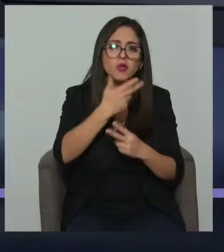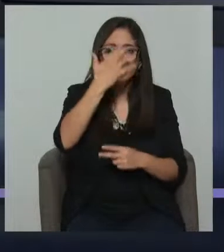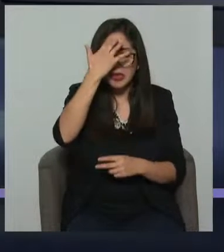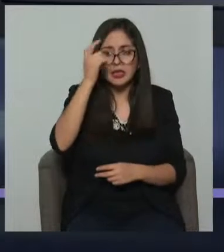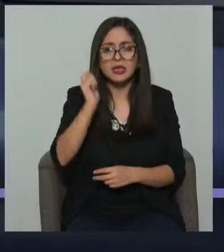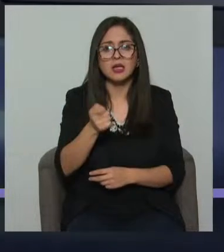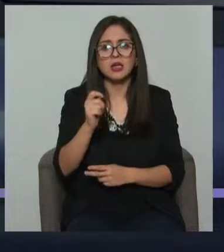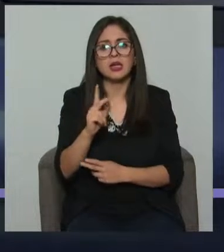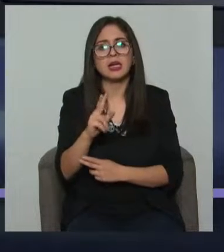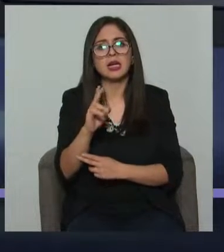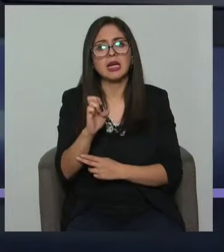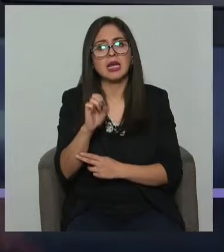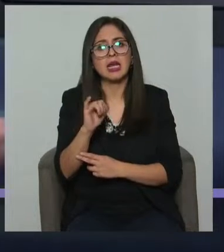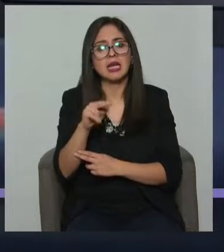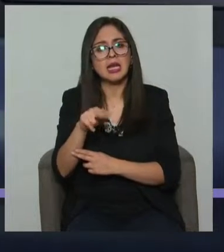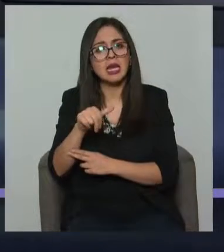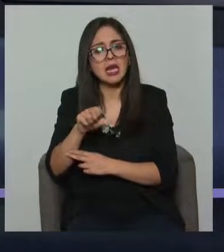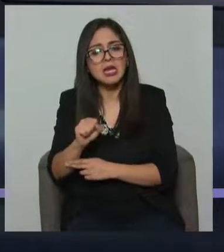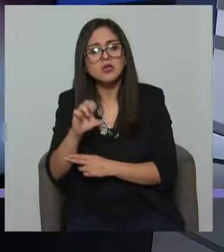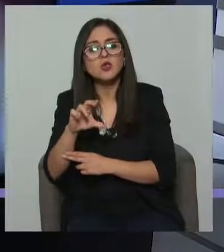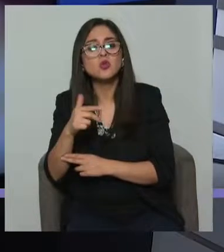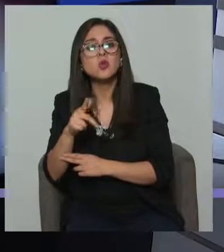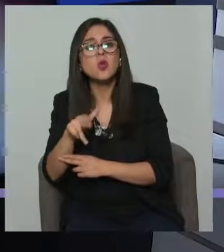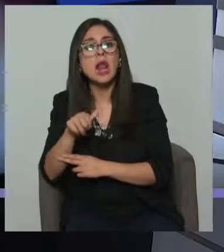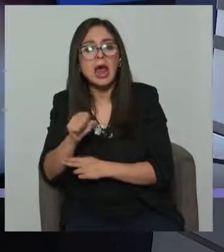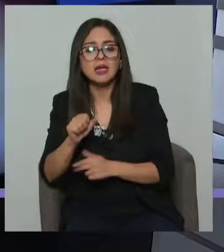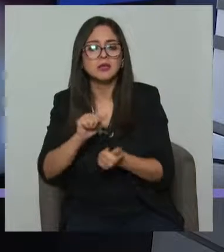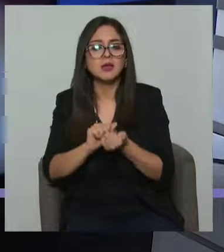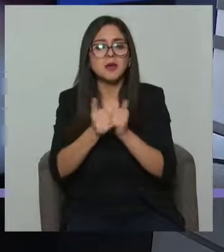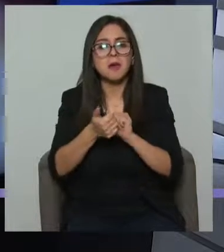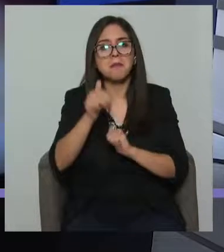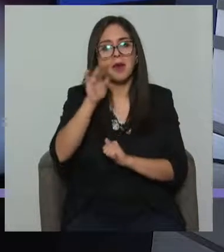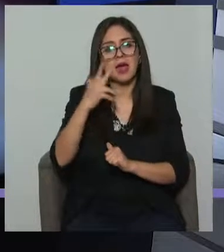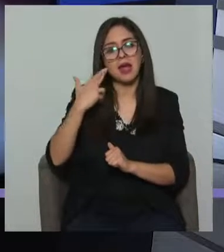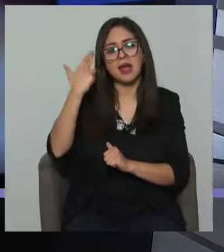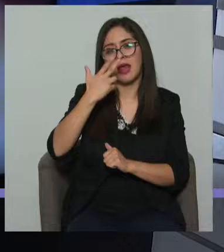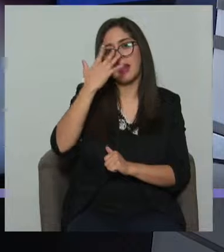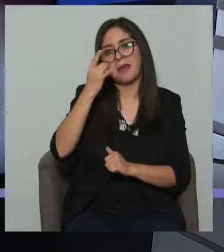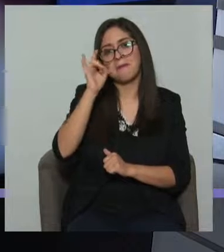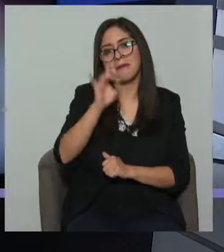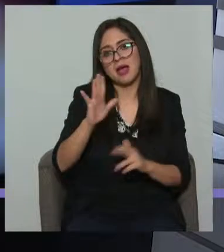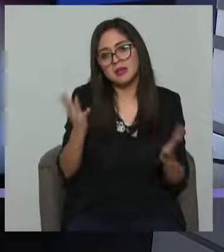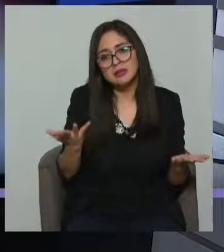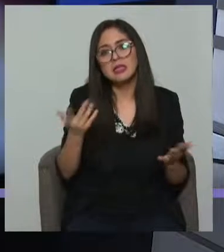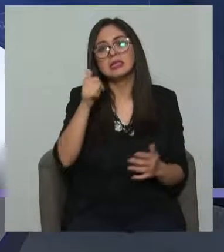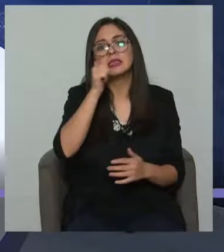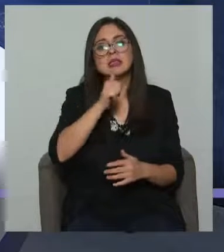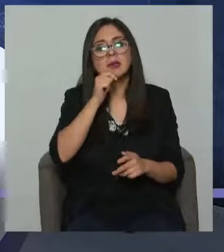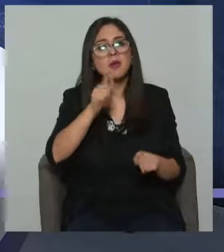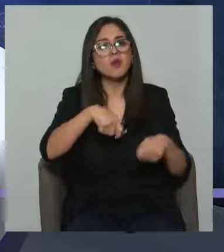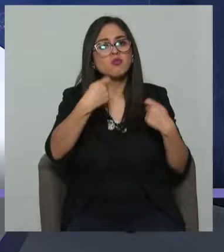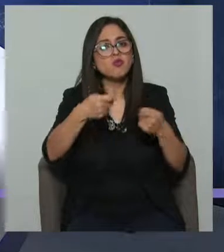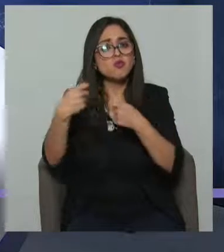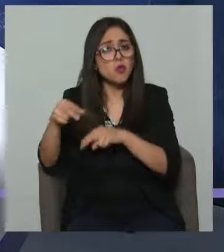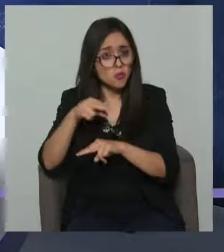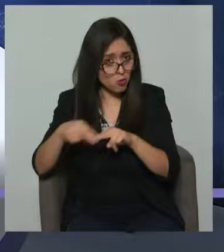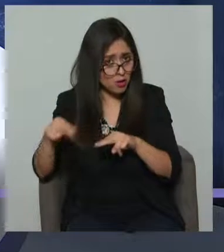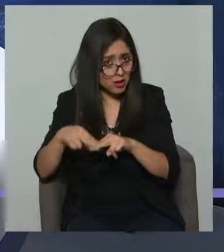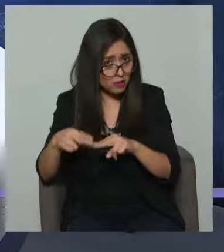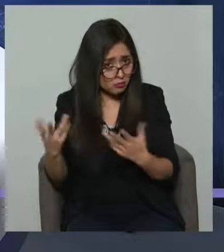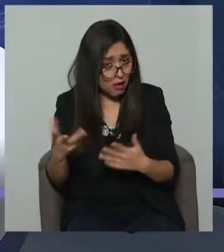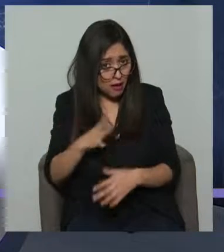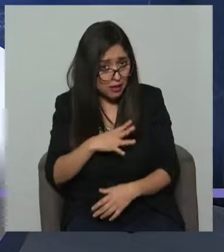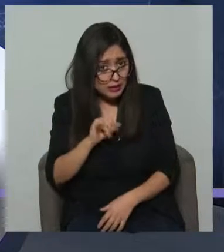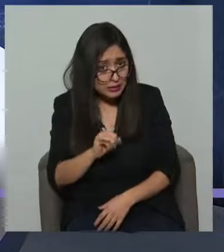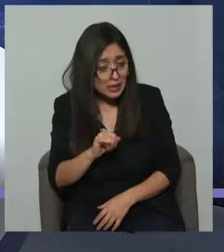reinas chulas nos pongamos reinas magas, ¿no? Y les ofrezcamos, en principio, cortesías. ¿Les late que demos cortesías? cortesías? ¿Las traes? Wow. Sí,